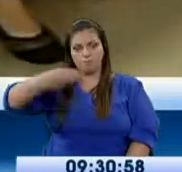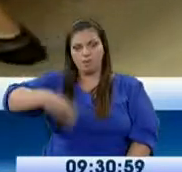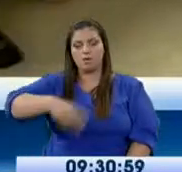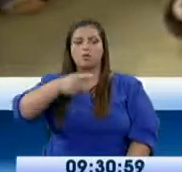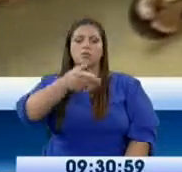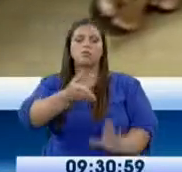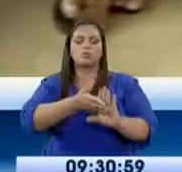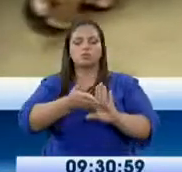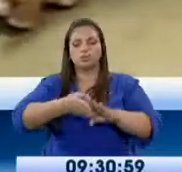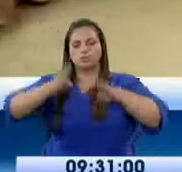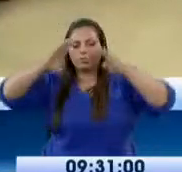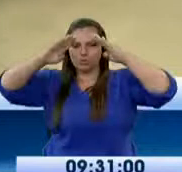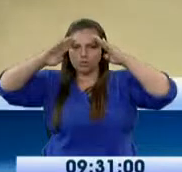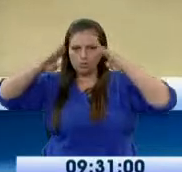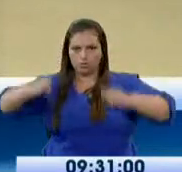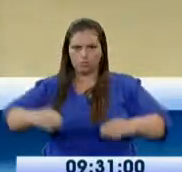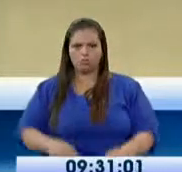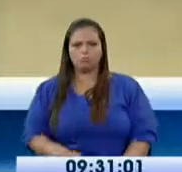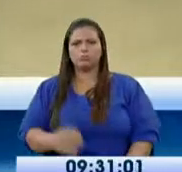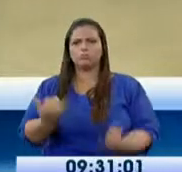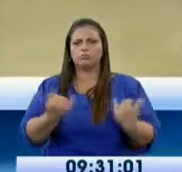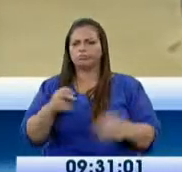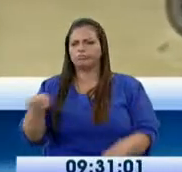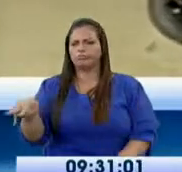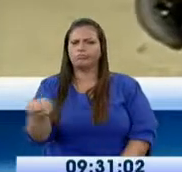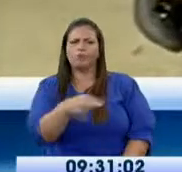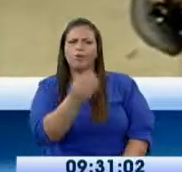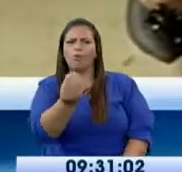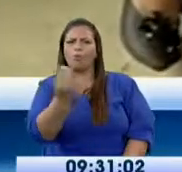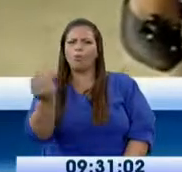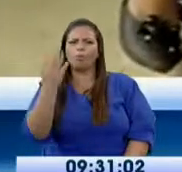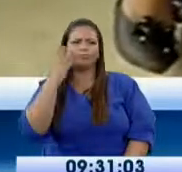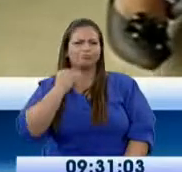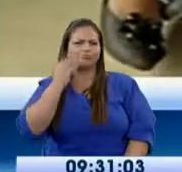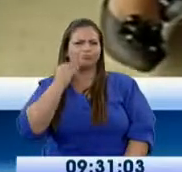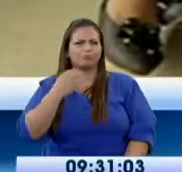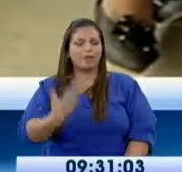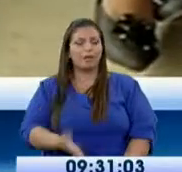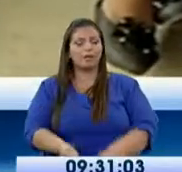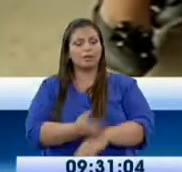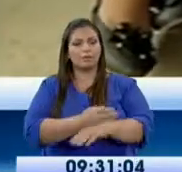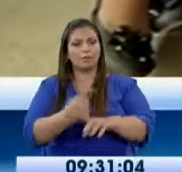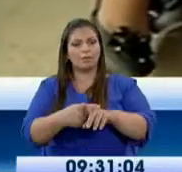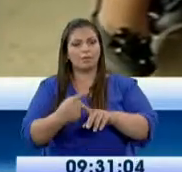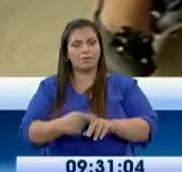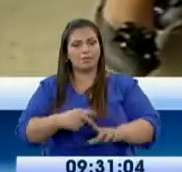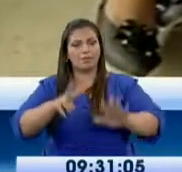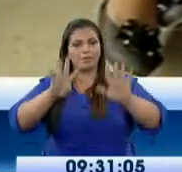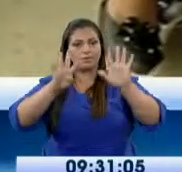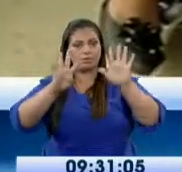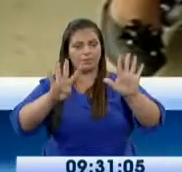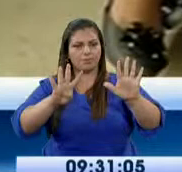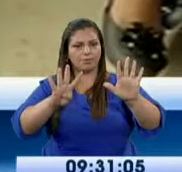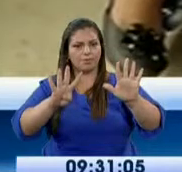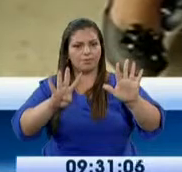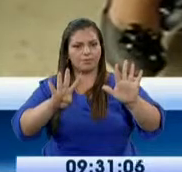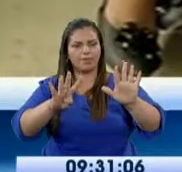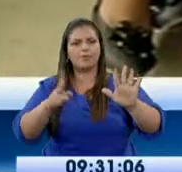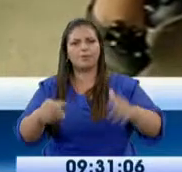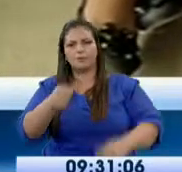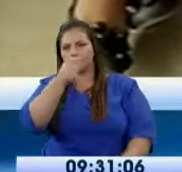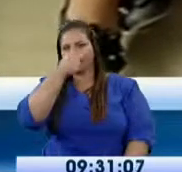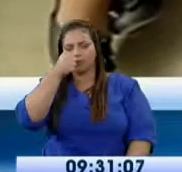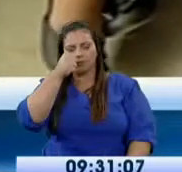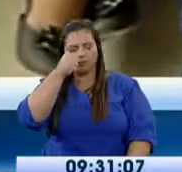interactúan y todo. Aquí tenemos testimonios muy lindos de adolescentes que tienen ya 9 meses. Vamos precisamente más adelante con un testimonio.